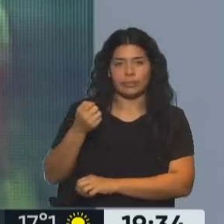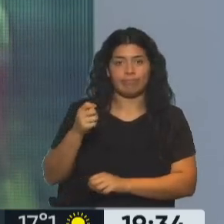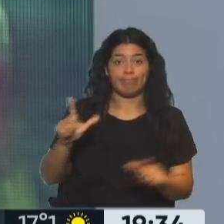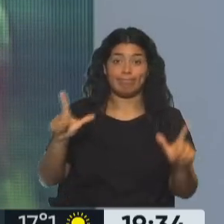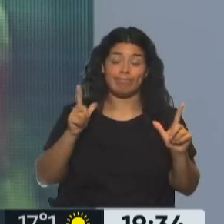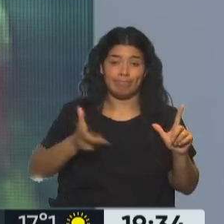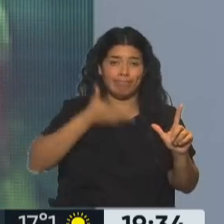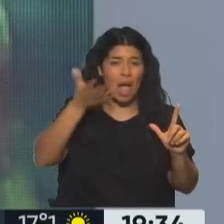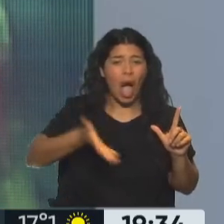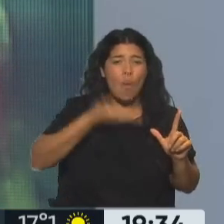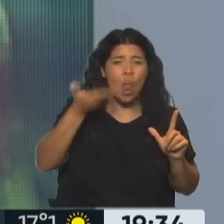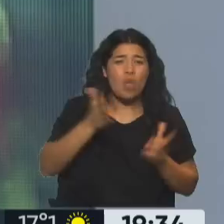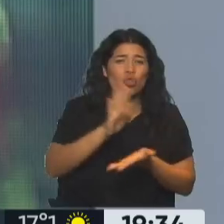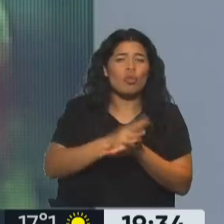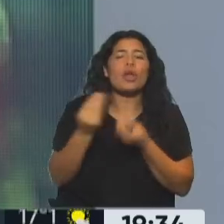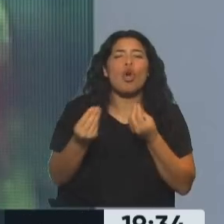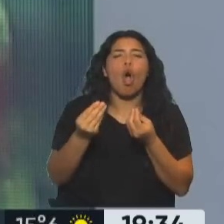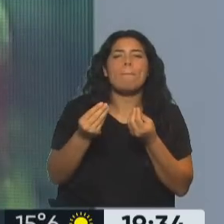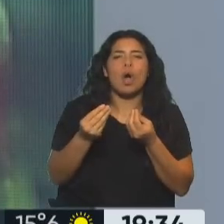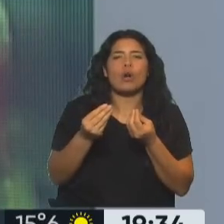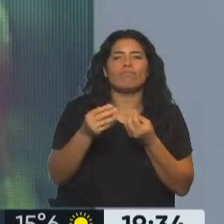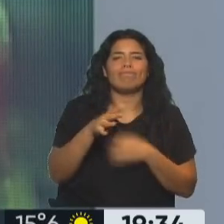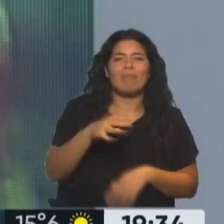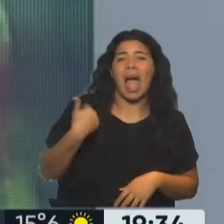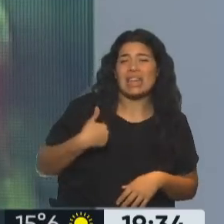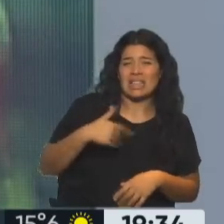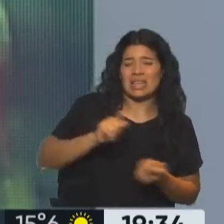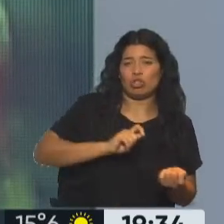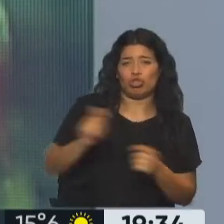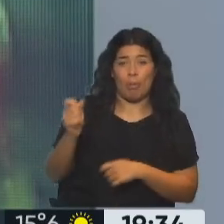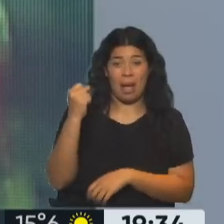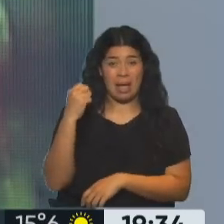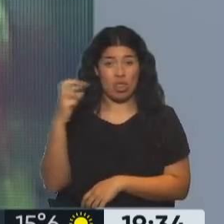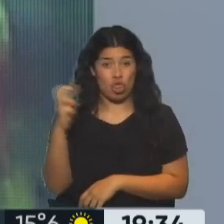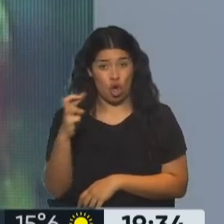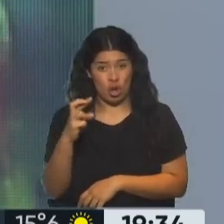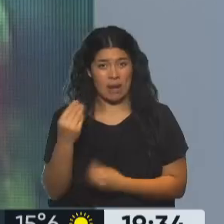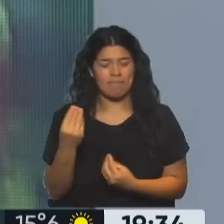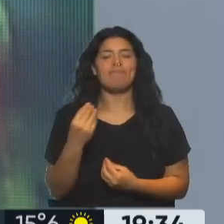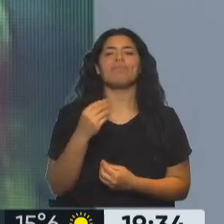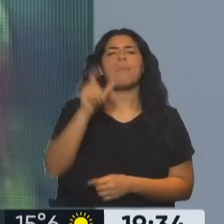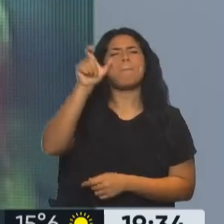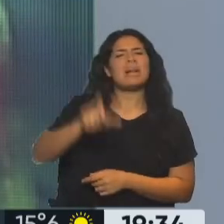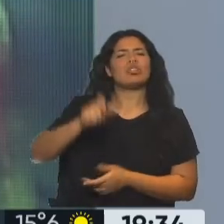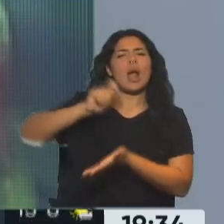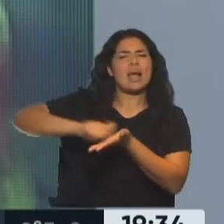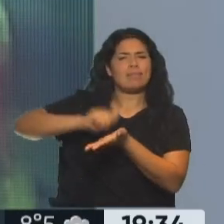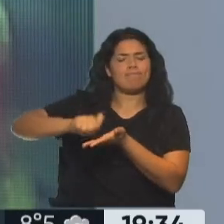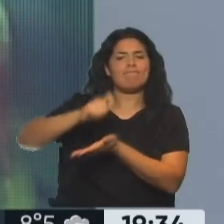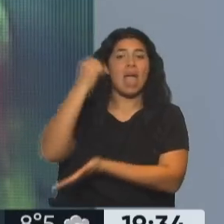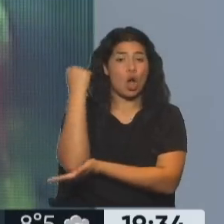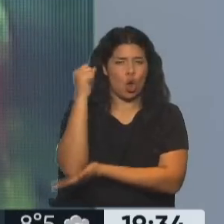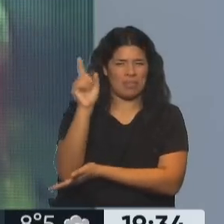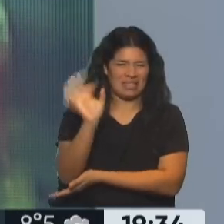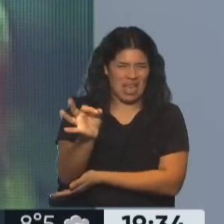dolarizar, él toma un trabajo que hizo un economista que se llama Ocampo, que era un poco alguna parte que veíamos por